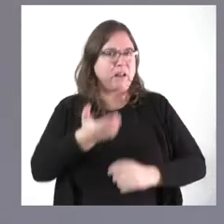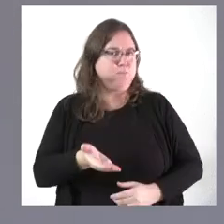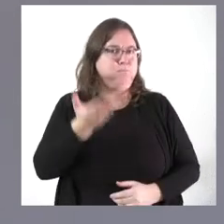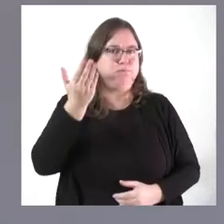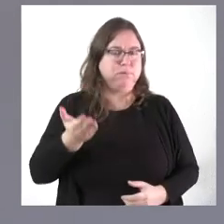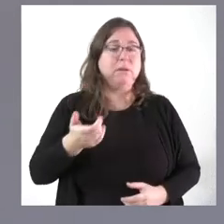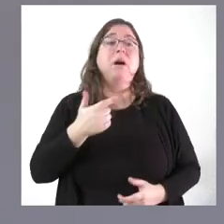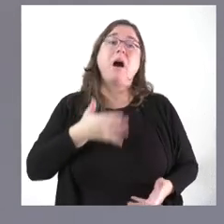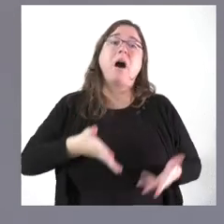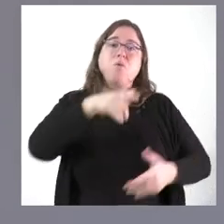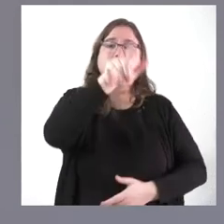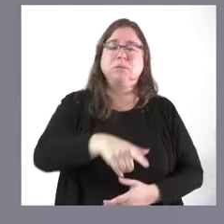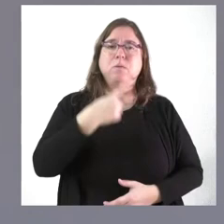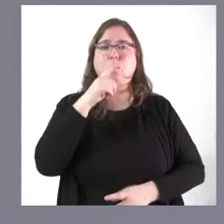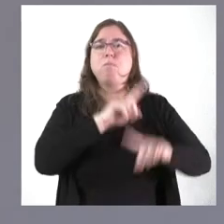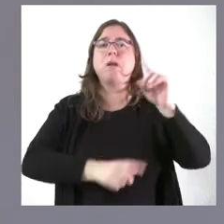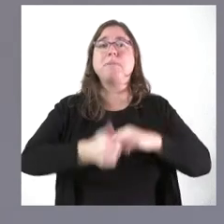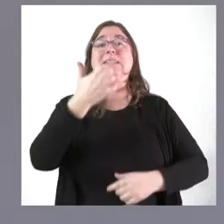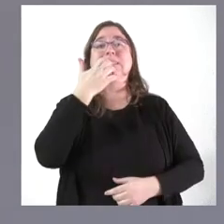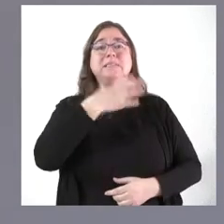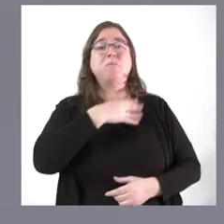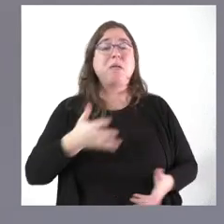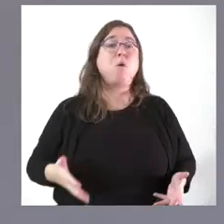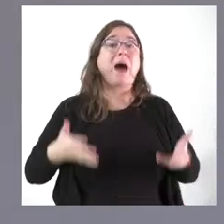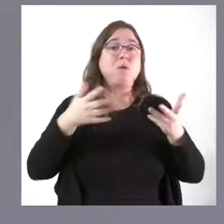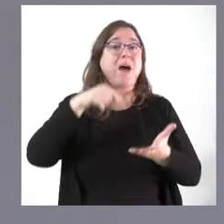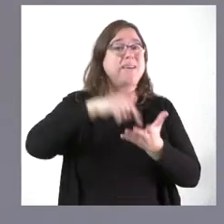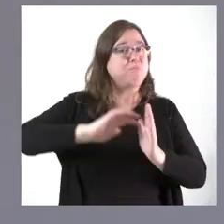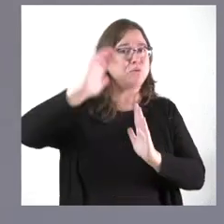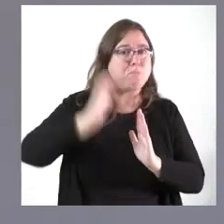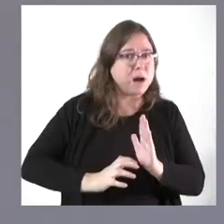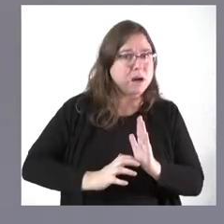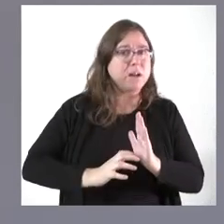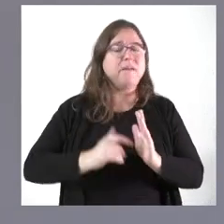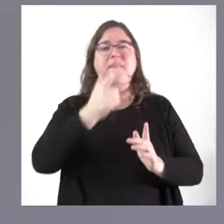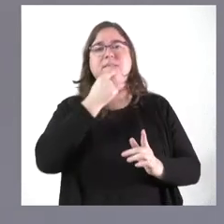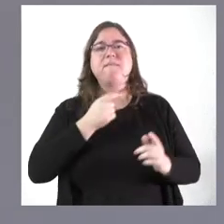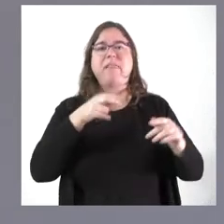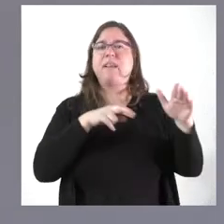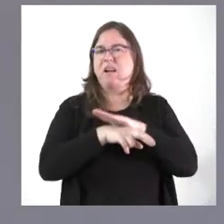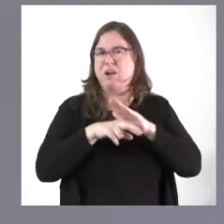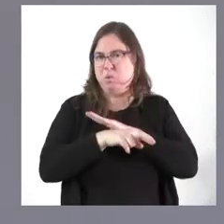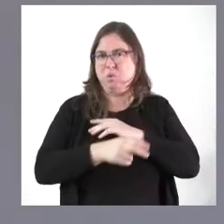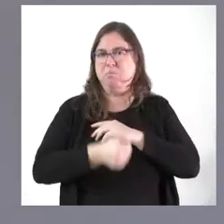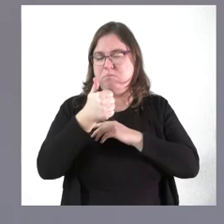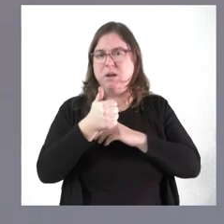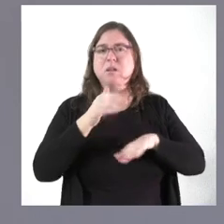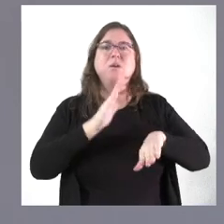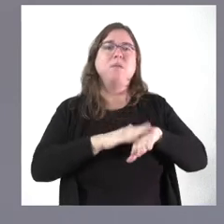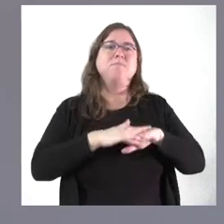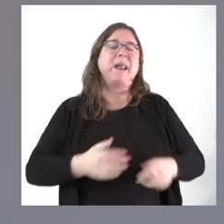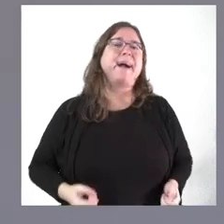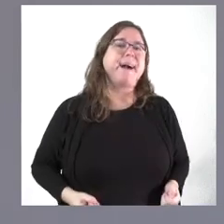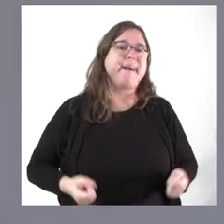las personas que pasan más problemas y si les podemos ayudar bajando los impuestos que pagan facilitando que tengan más recursos disponibles para atender estos gastos